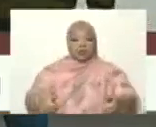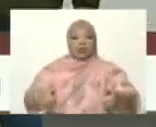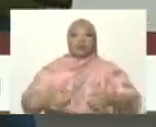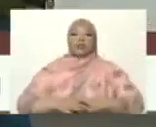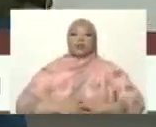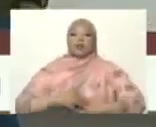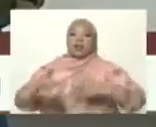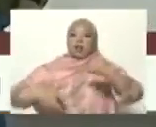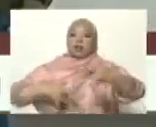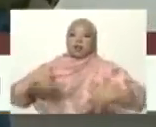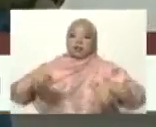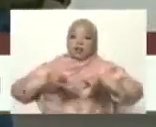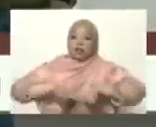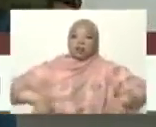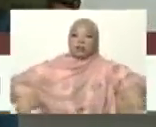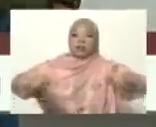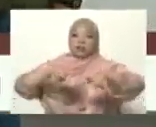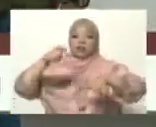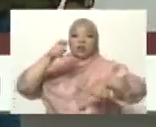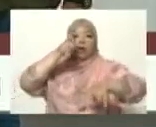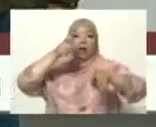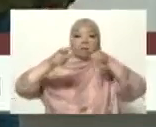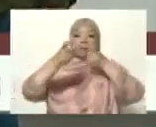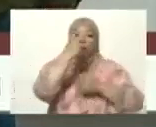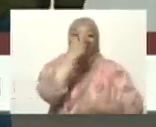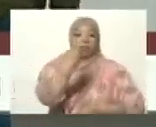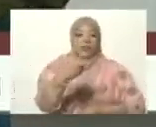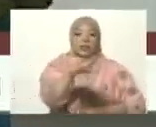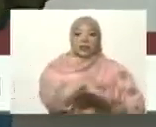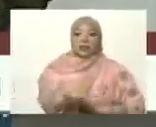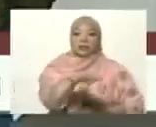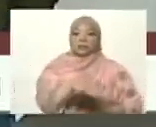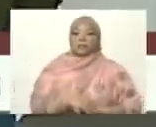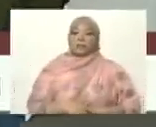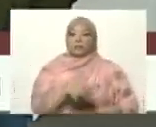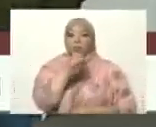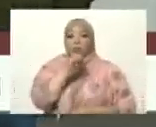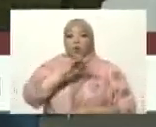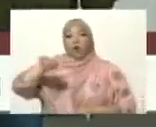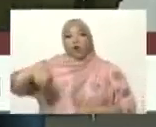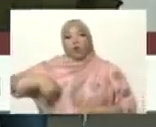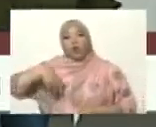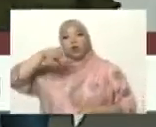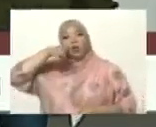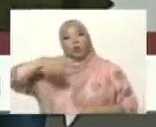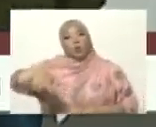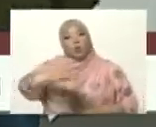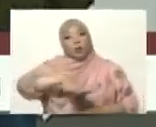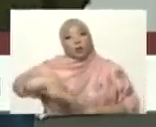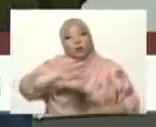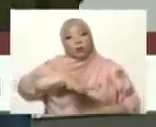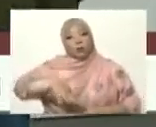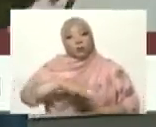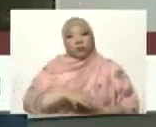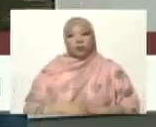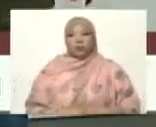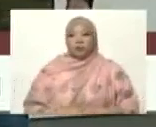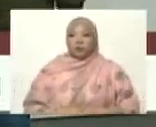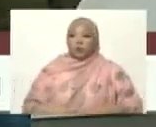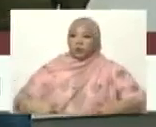a nivel territorial. Sí, vicepresidenta. Quería también informarle a nuestro pueblo que hoy nos está pues